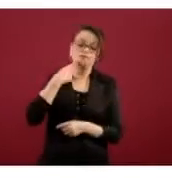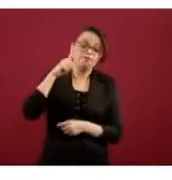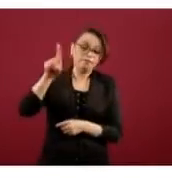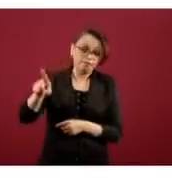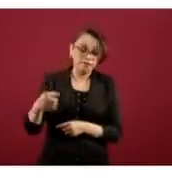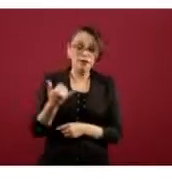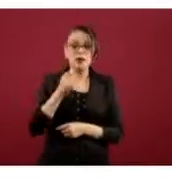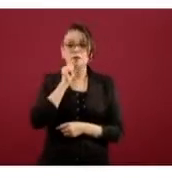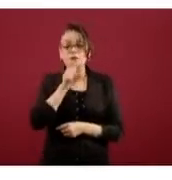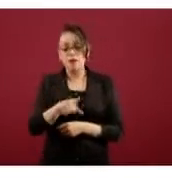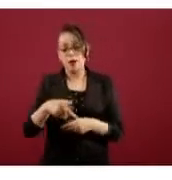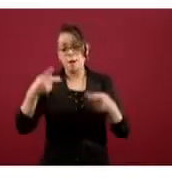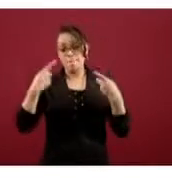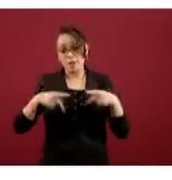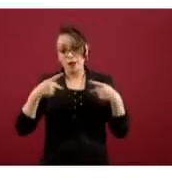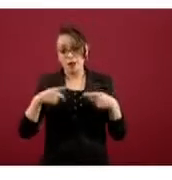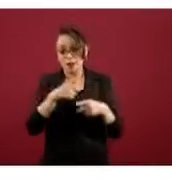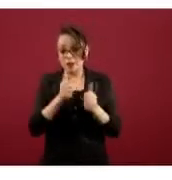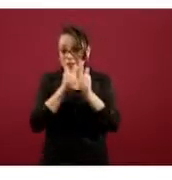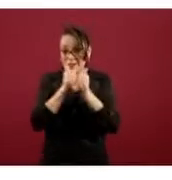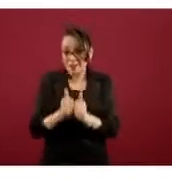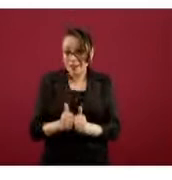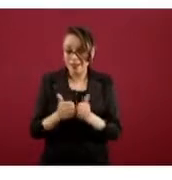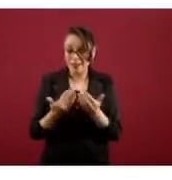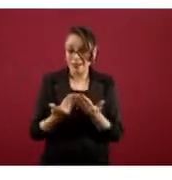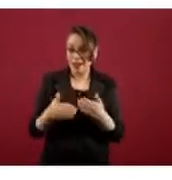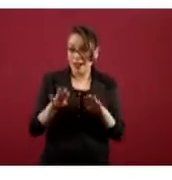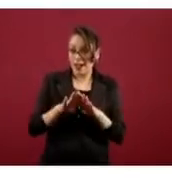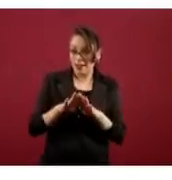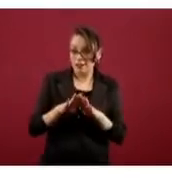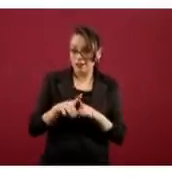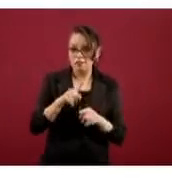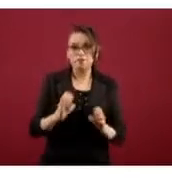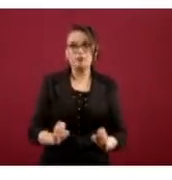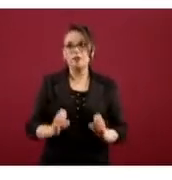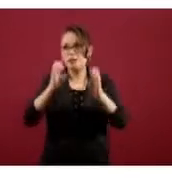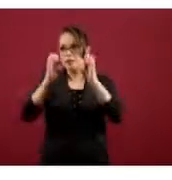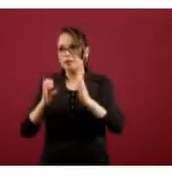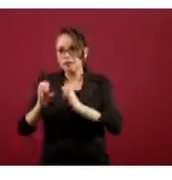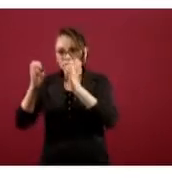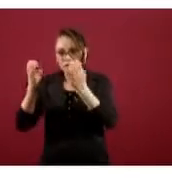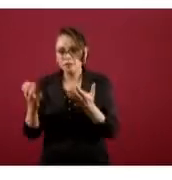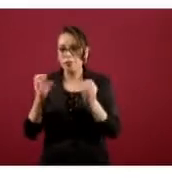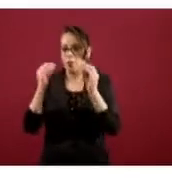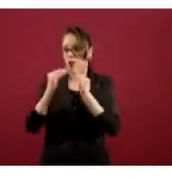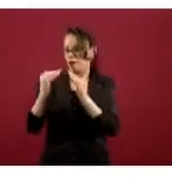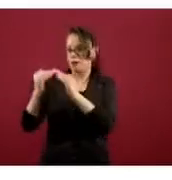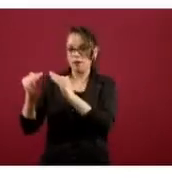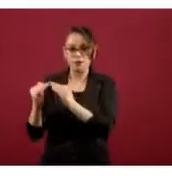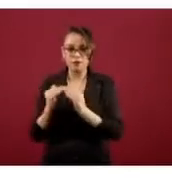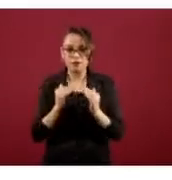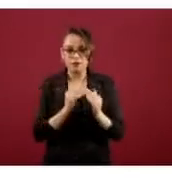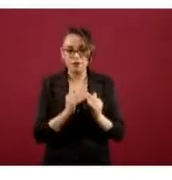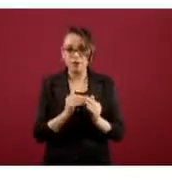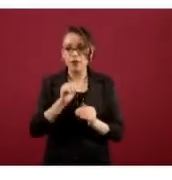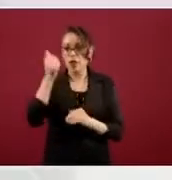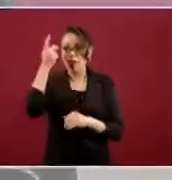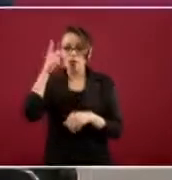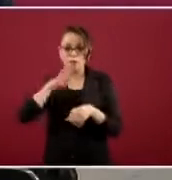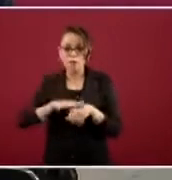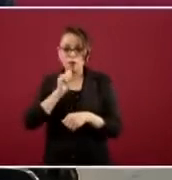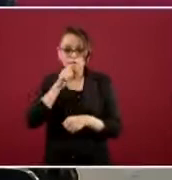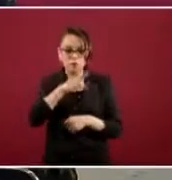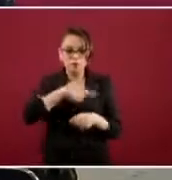visto, personas que en sus propias casas, en sus propios espacios de condominios y de residencias, la propia administración les ha restringido que